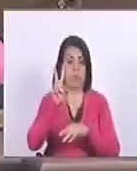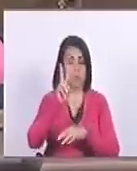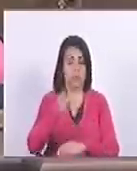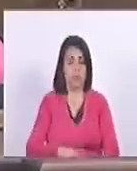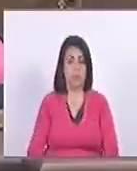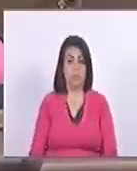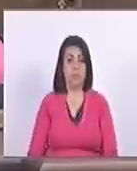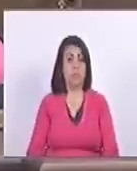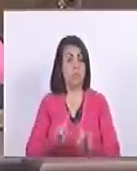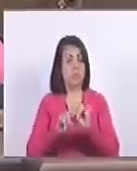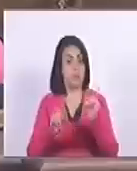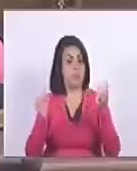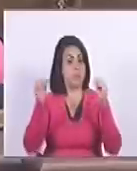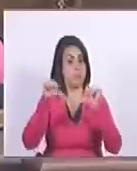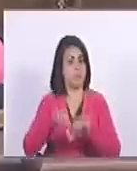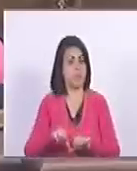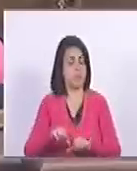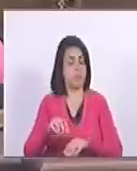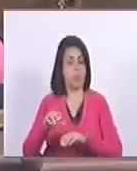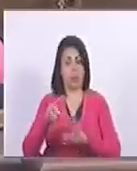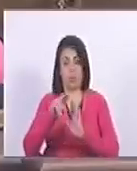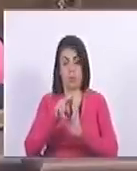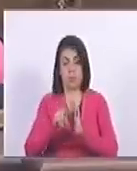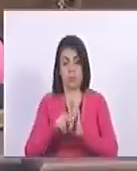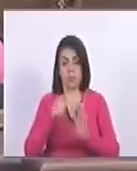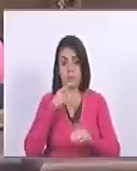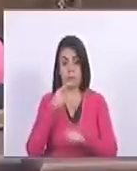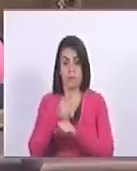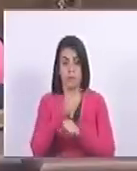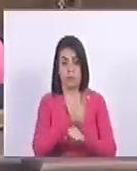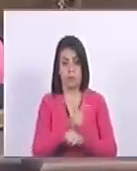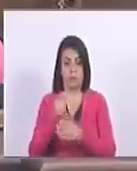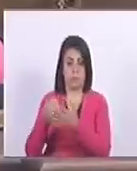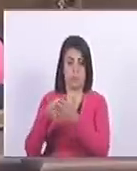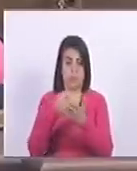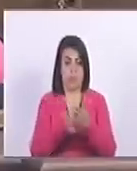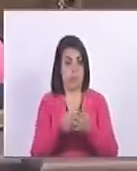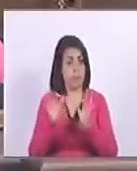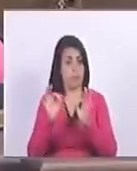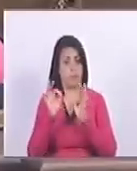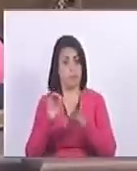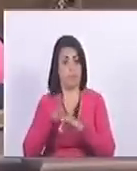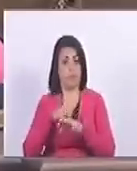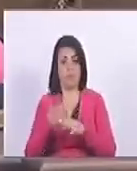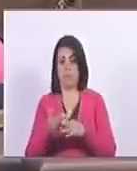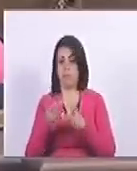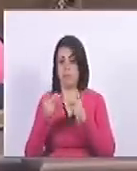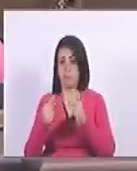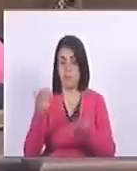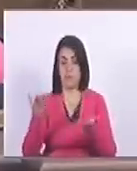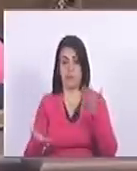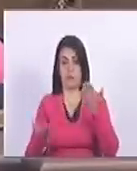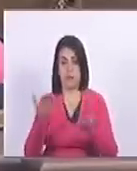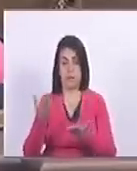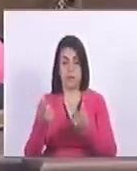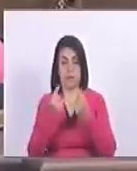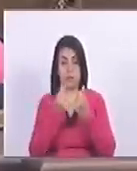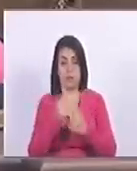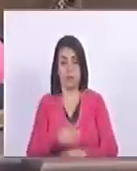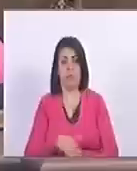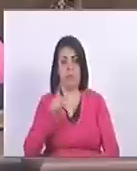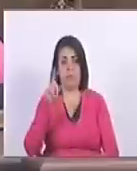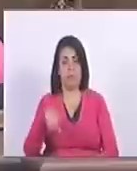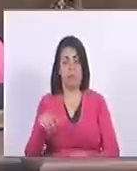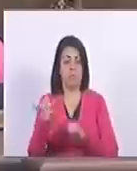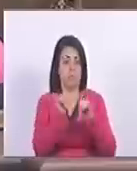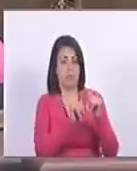Venezuela, sin perjuicio que las obligaciones deban pagarse exclusivamente en la cantidad equivalente en bolívares al